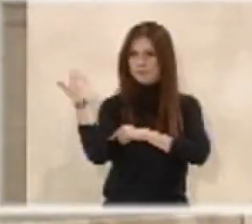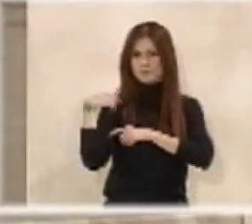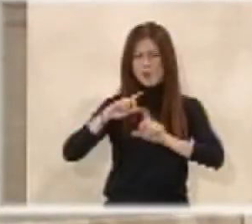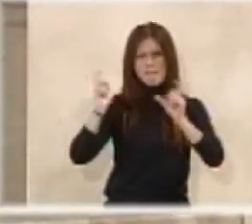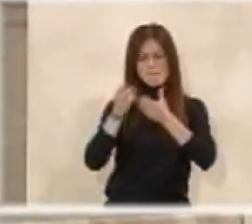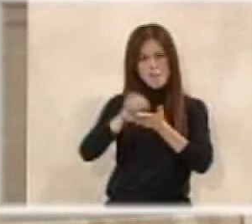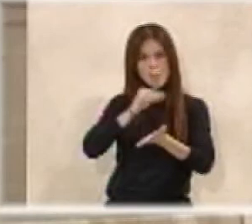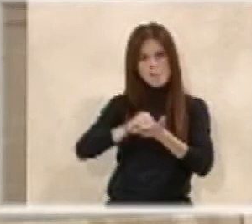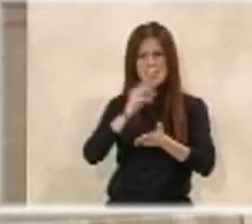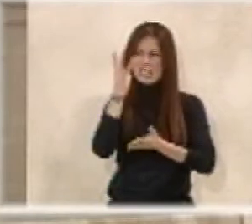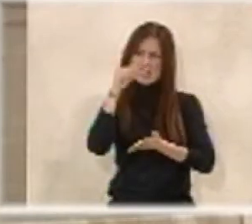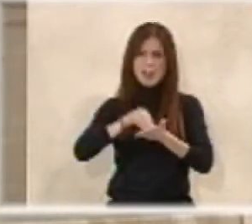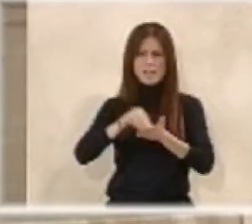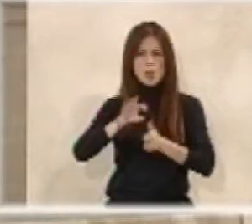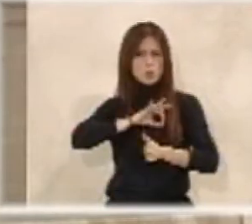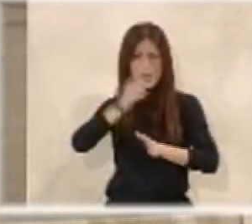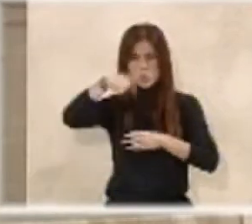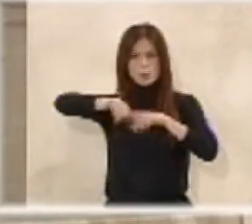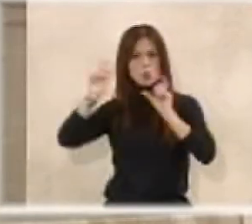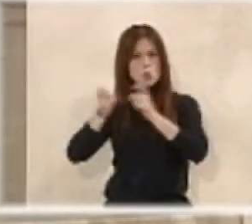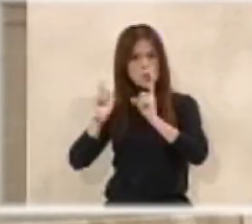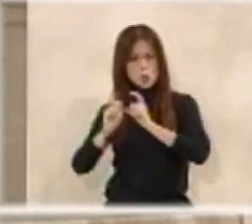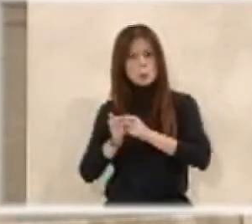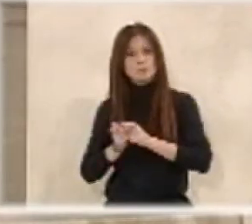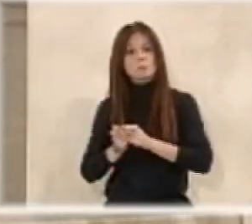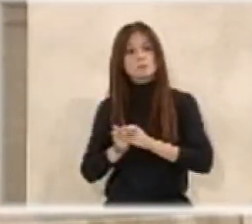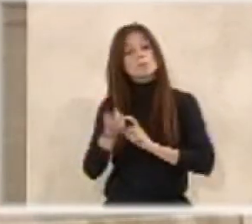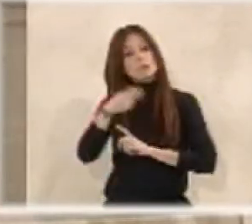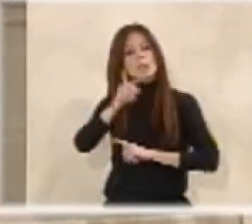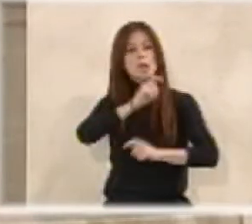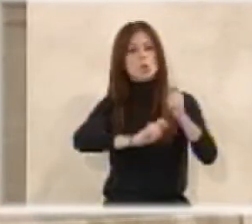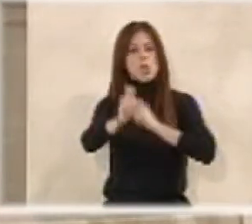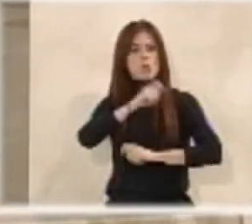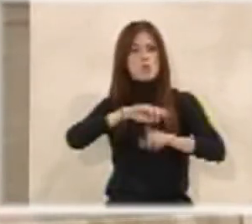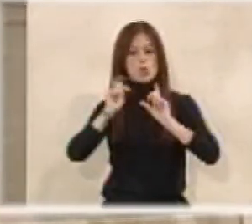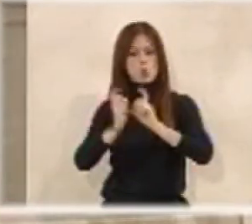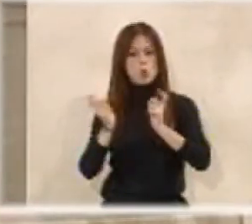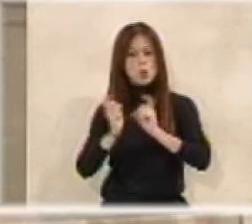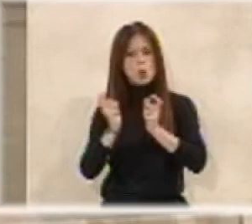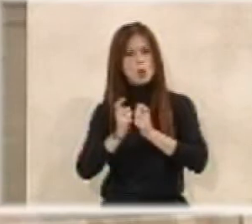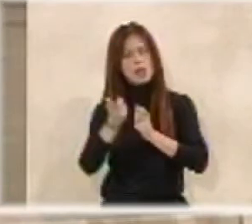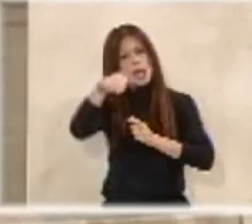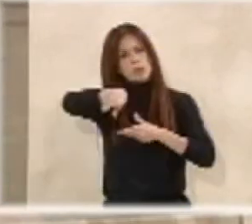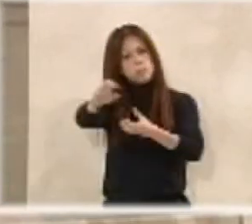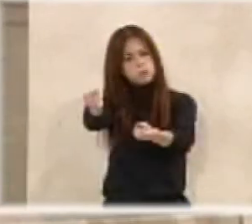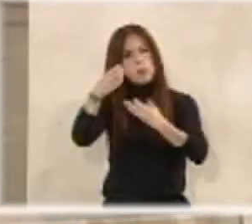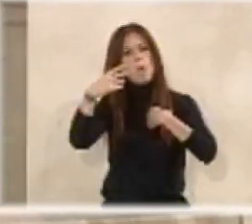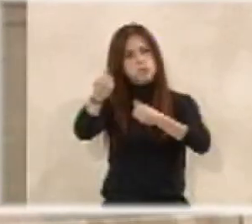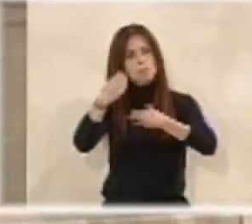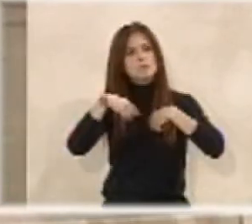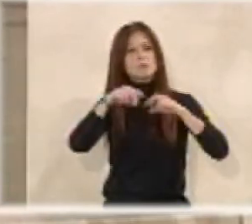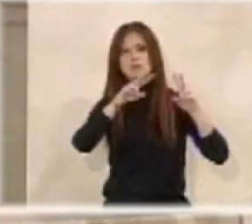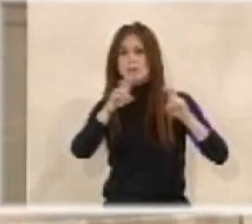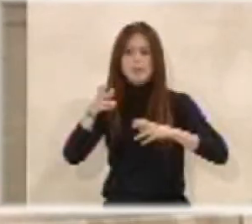un par de ocasiones o tres con ustedes, como no hemos reunido con la asociación, y ahí se nos ha manifestado pues todo